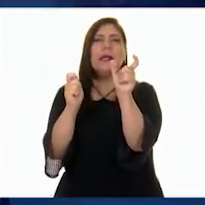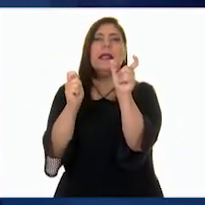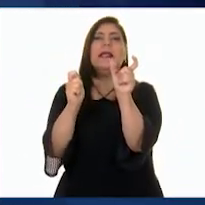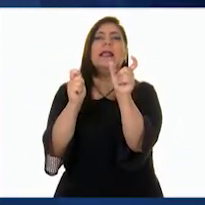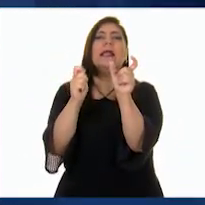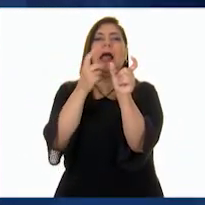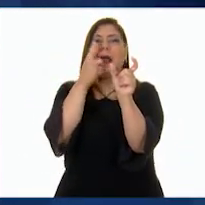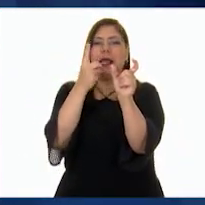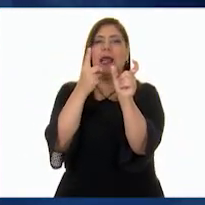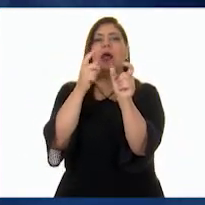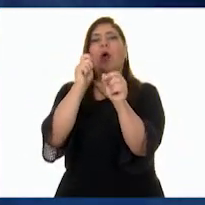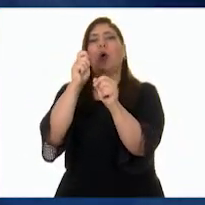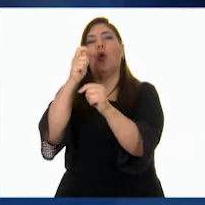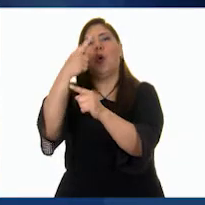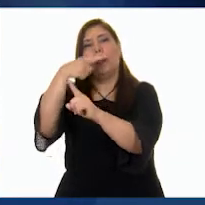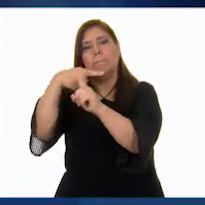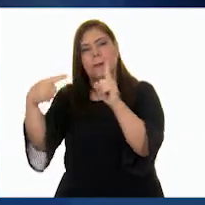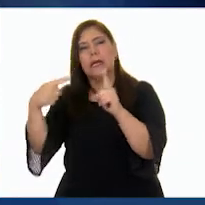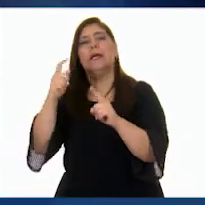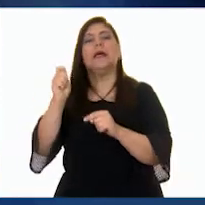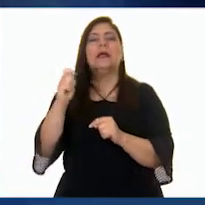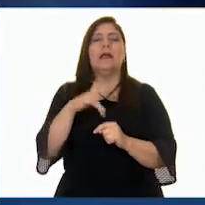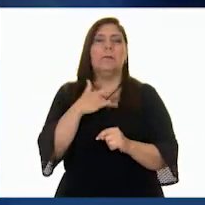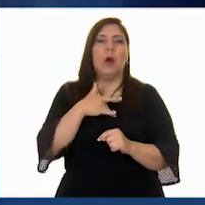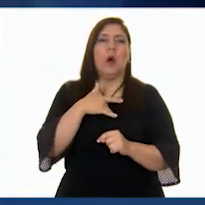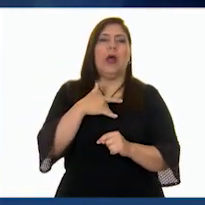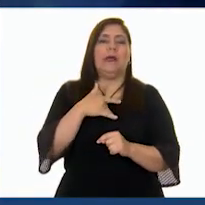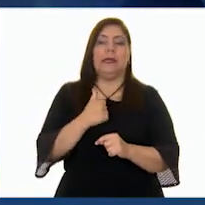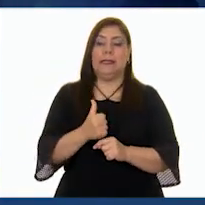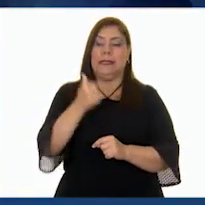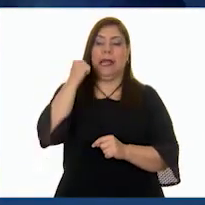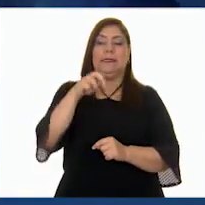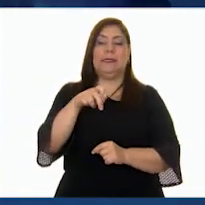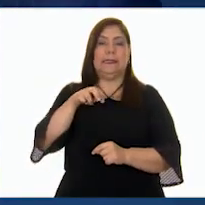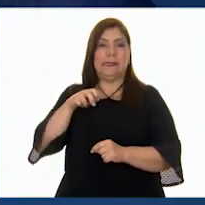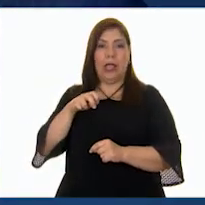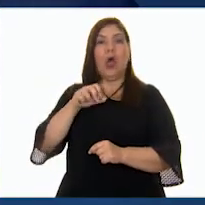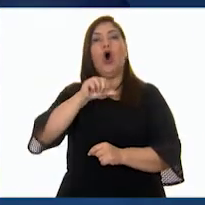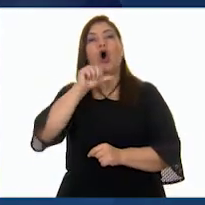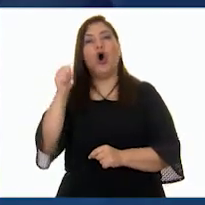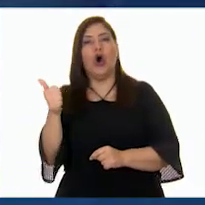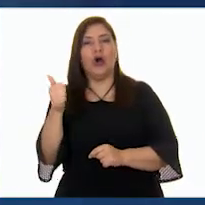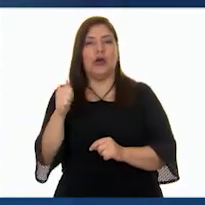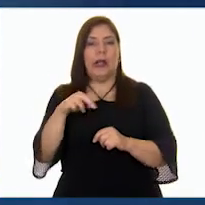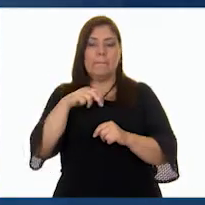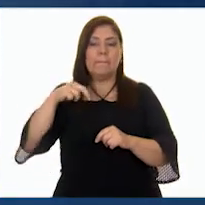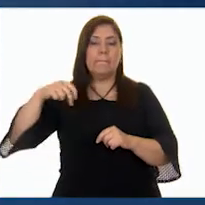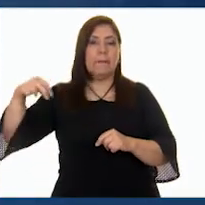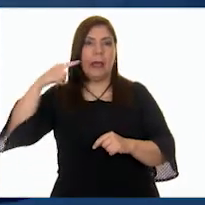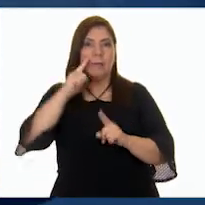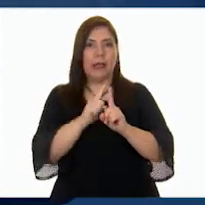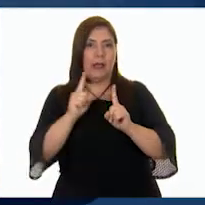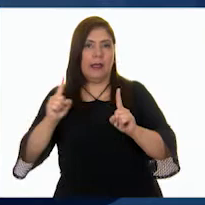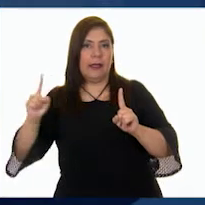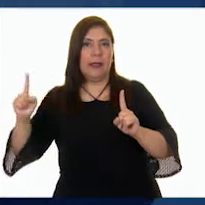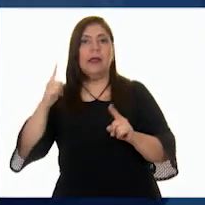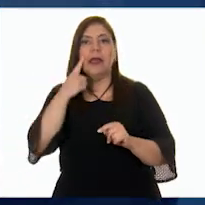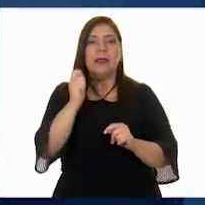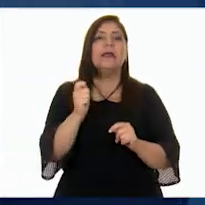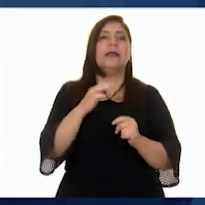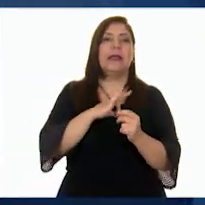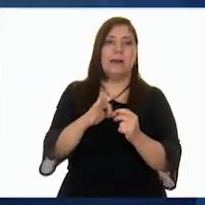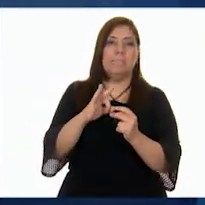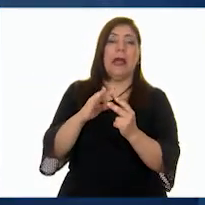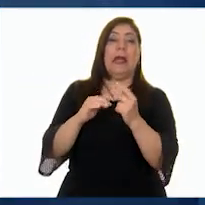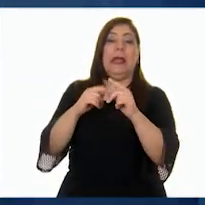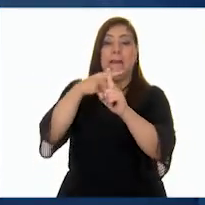de espaldas y la otra mitad de lado. Así es. Entonces al medio lo dividimos entre dos